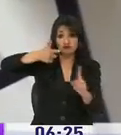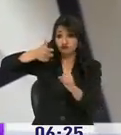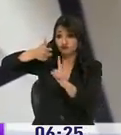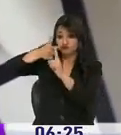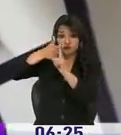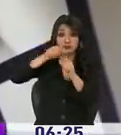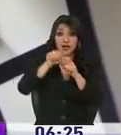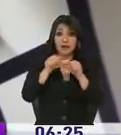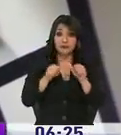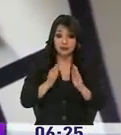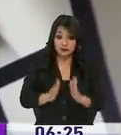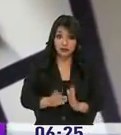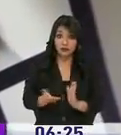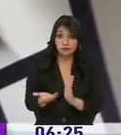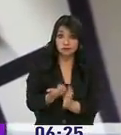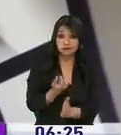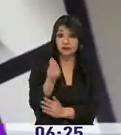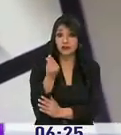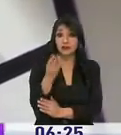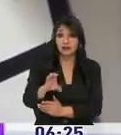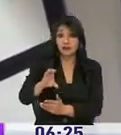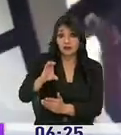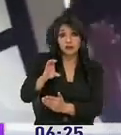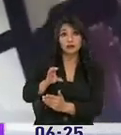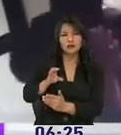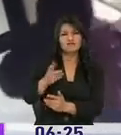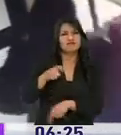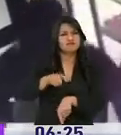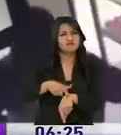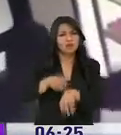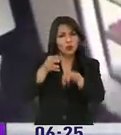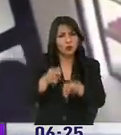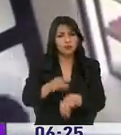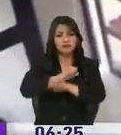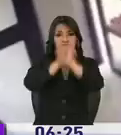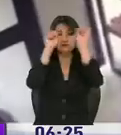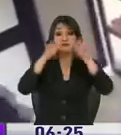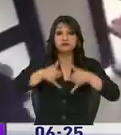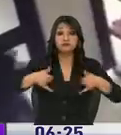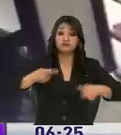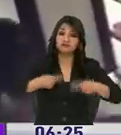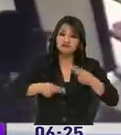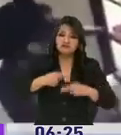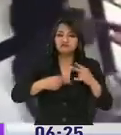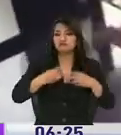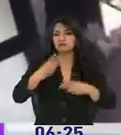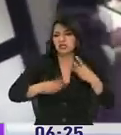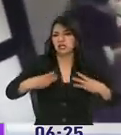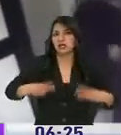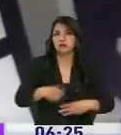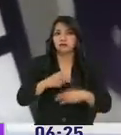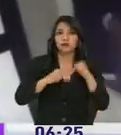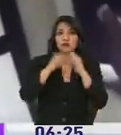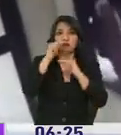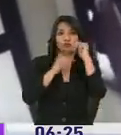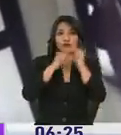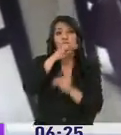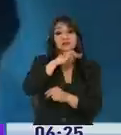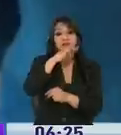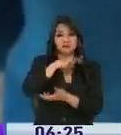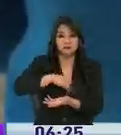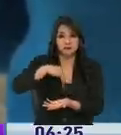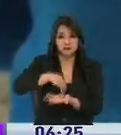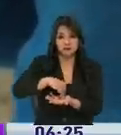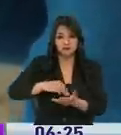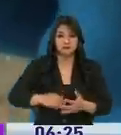al administrador y se lleva el dinero recaudado. Ocurrió a plena luz del día en un local de ventas de materiales de construcción en Manta, provincia de Manabí. Por